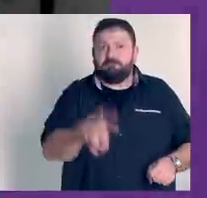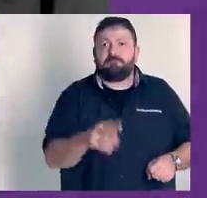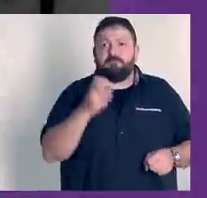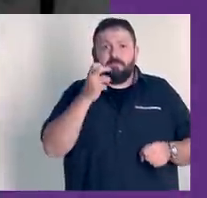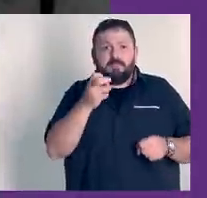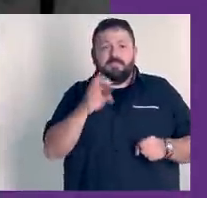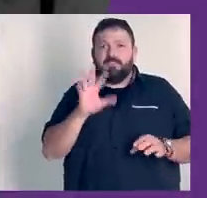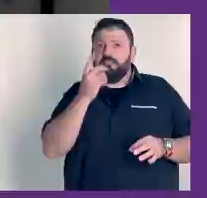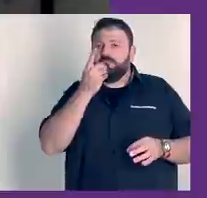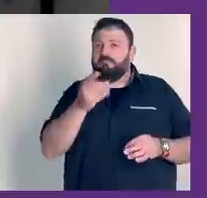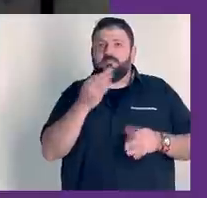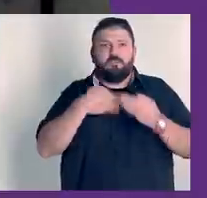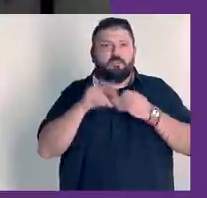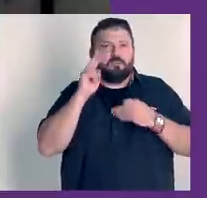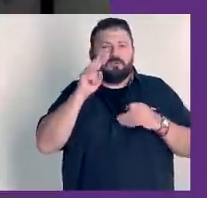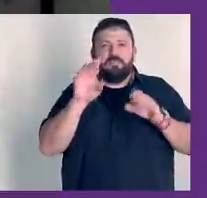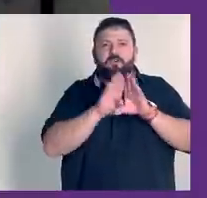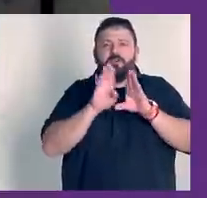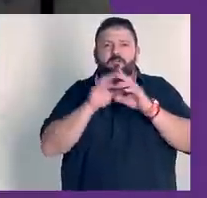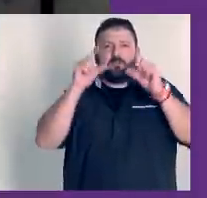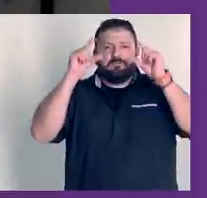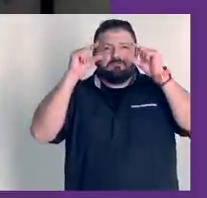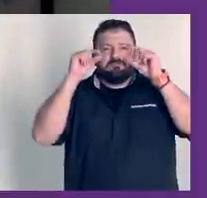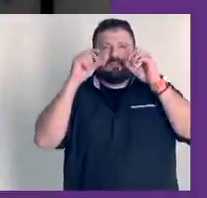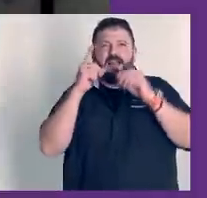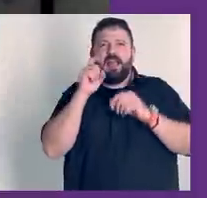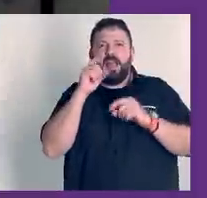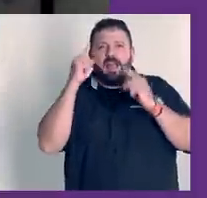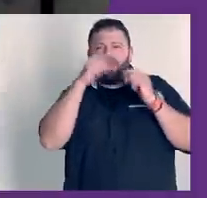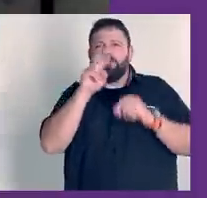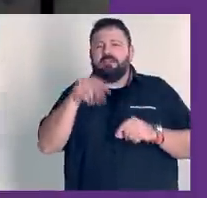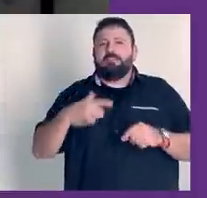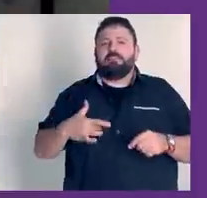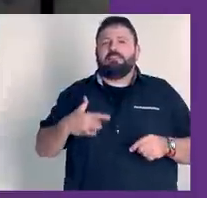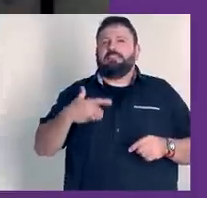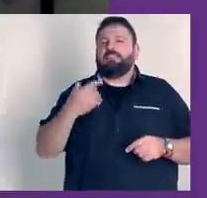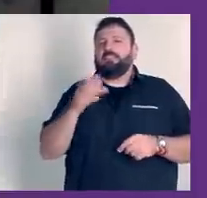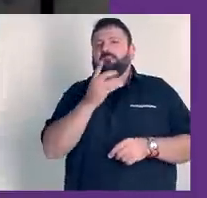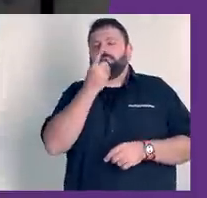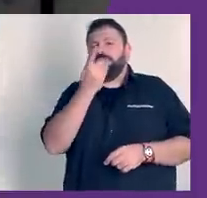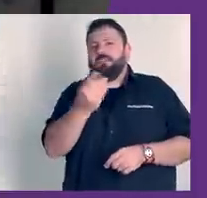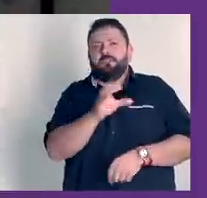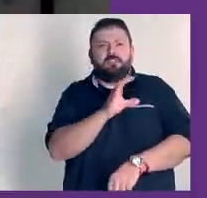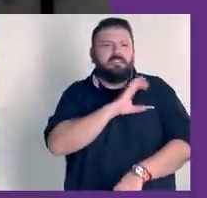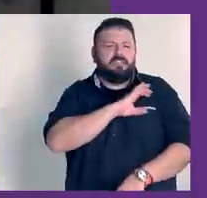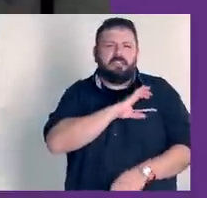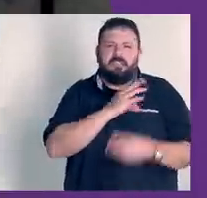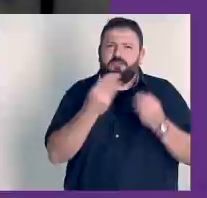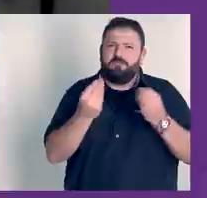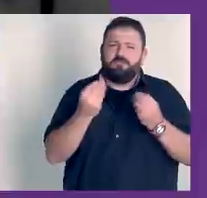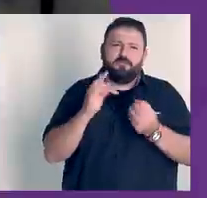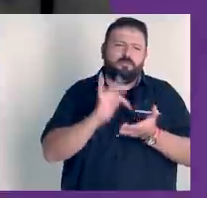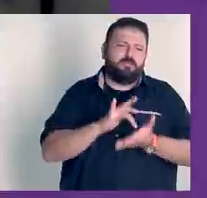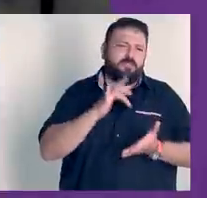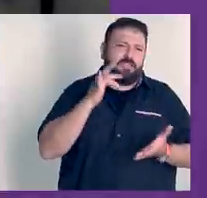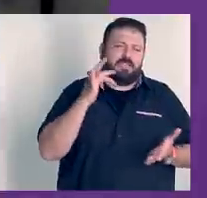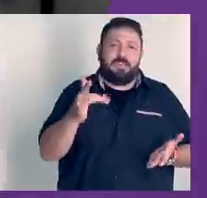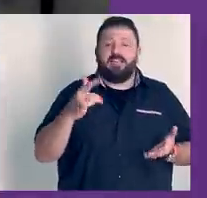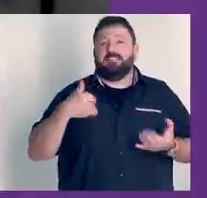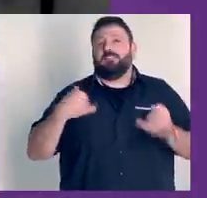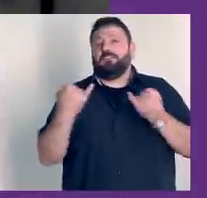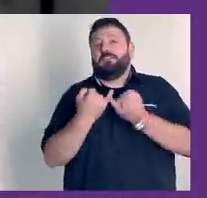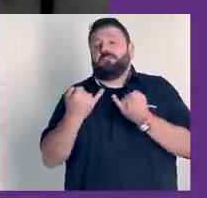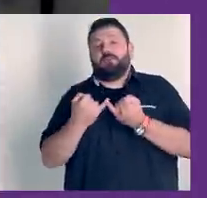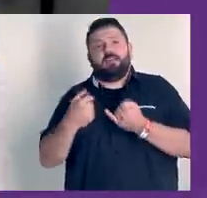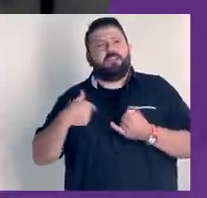rato lo vi con lágrimas en los ojos, me abrazó y me dijo, te quiero mucho, gracias, y yo por dentro decía, mi rey, yo también te